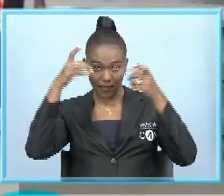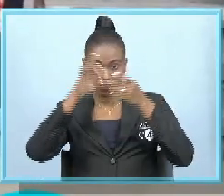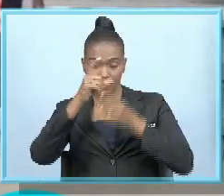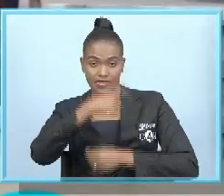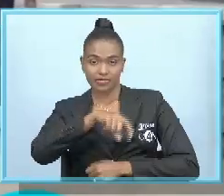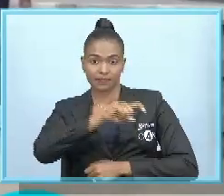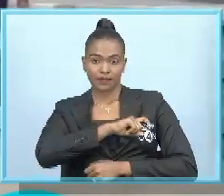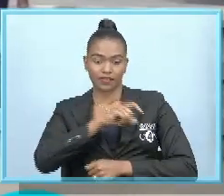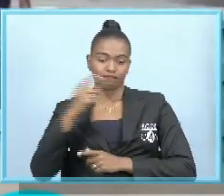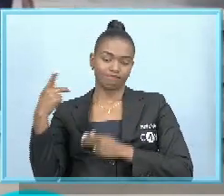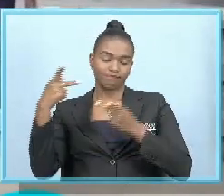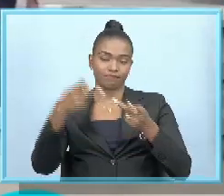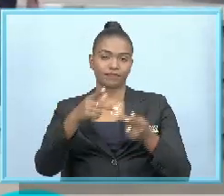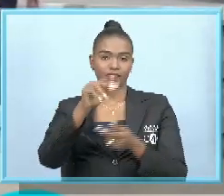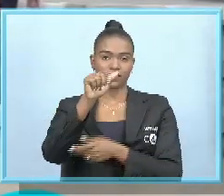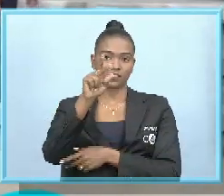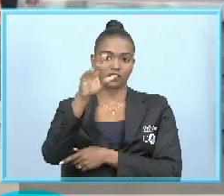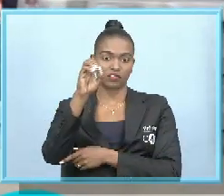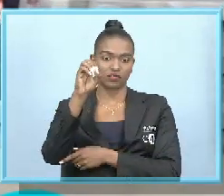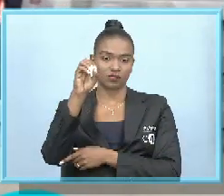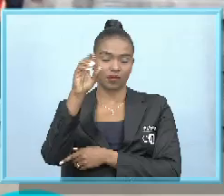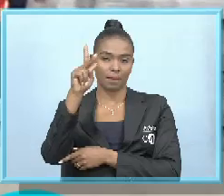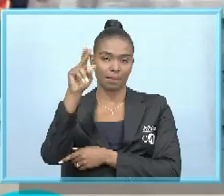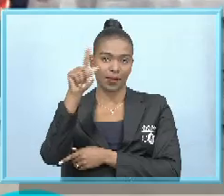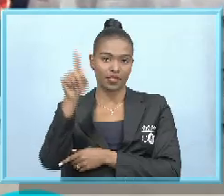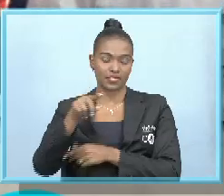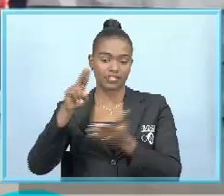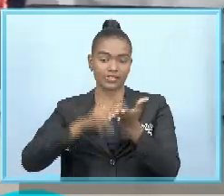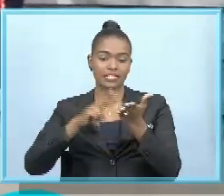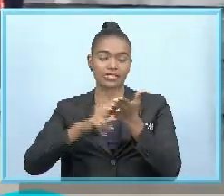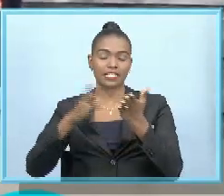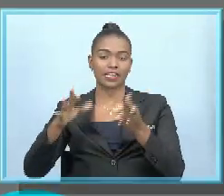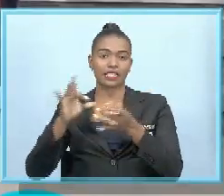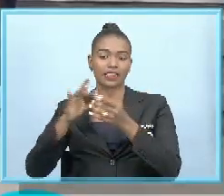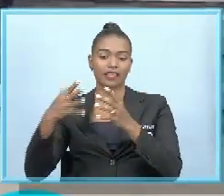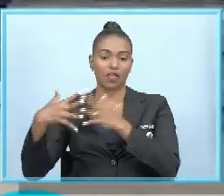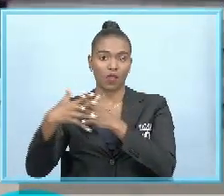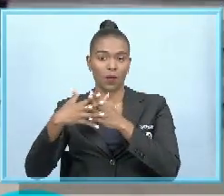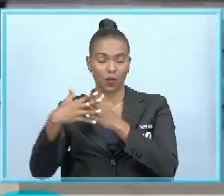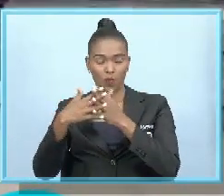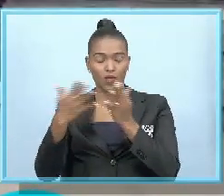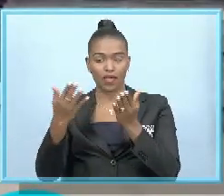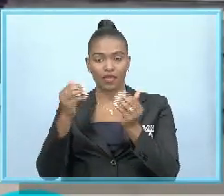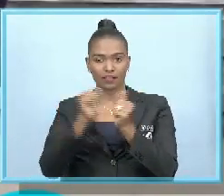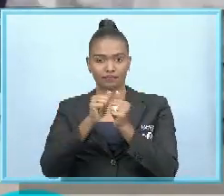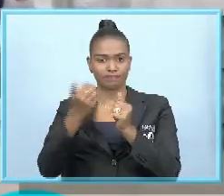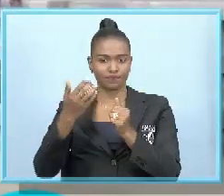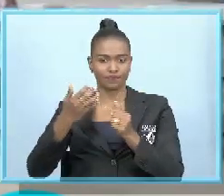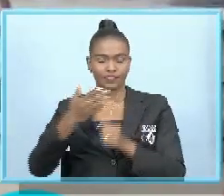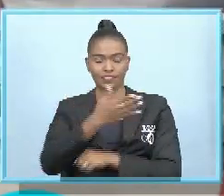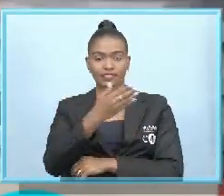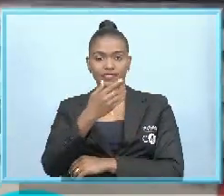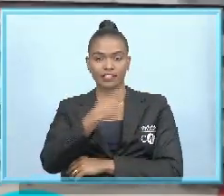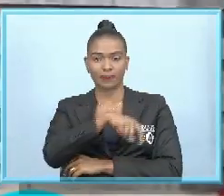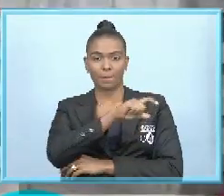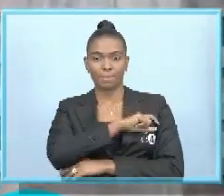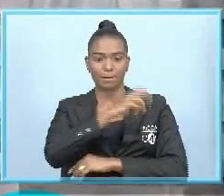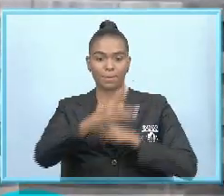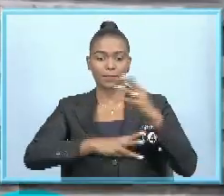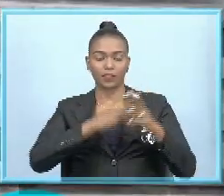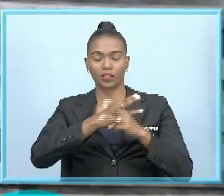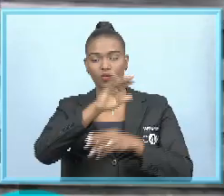República Dominicana, Antonio Pérez Hernández, el secretario de Estado para Iberoamérica y Caribe, el español en el mundo,